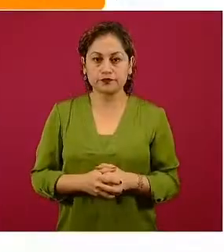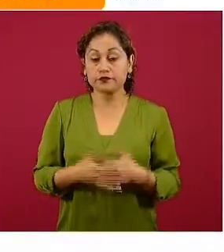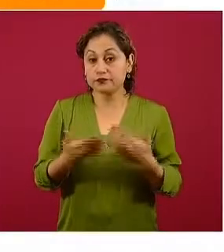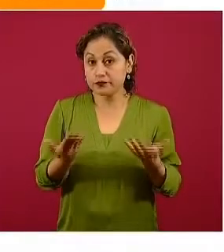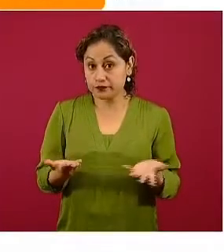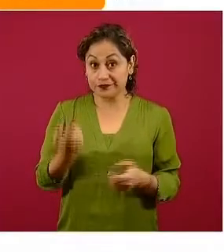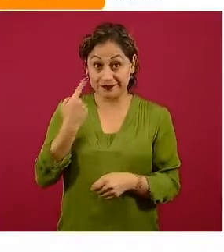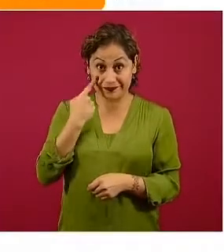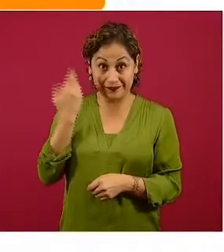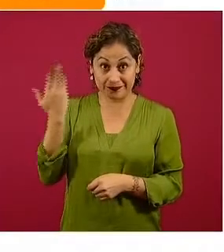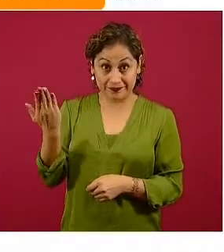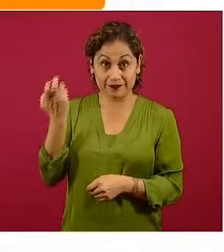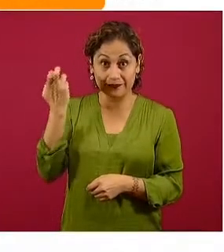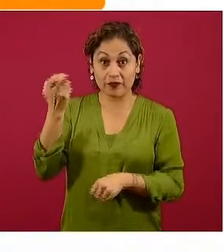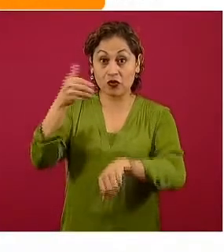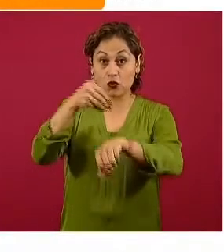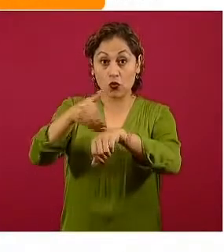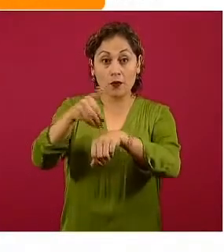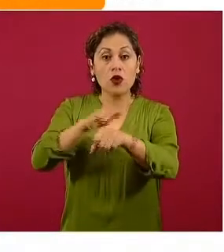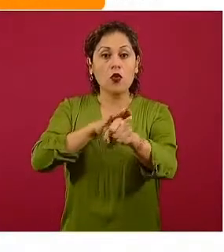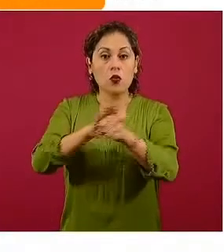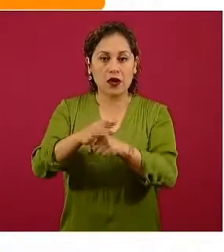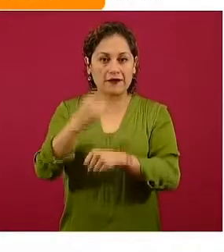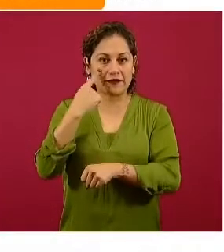entonces ahora sí los números,